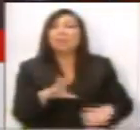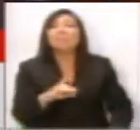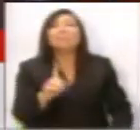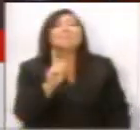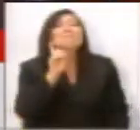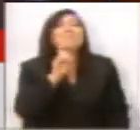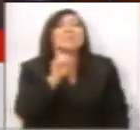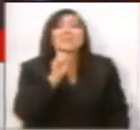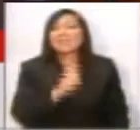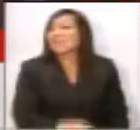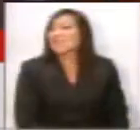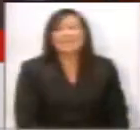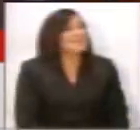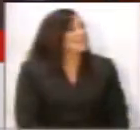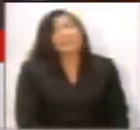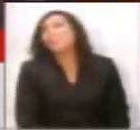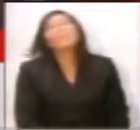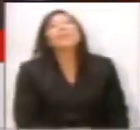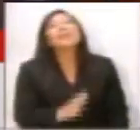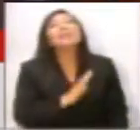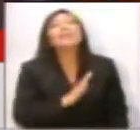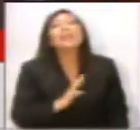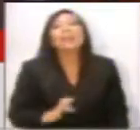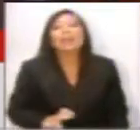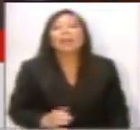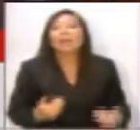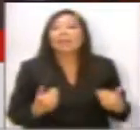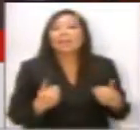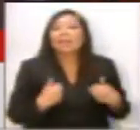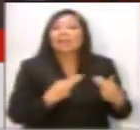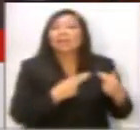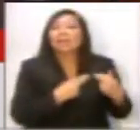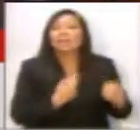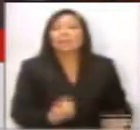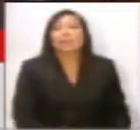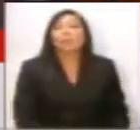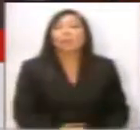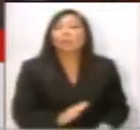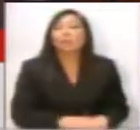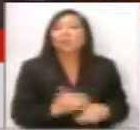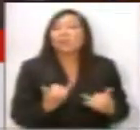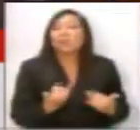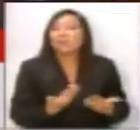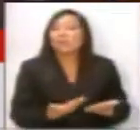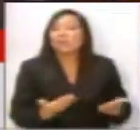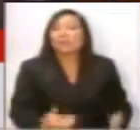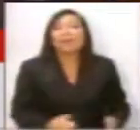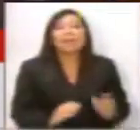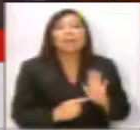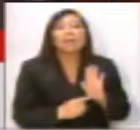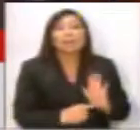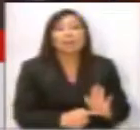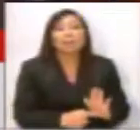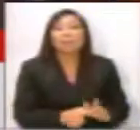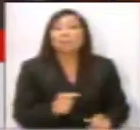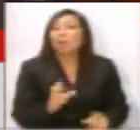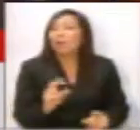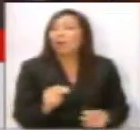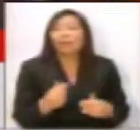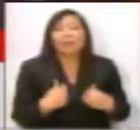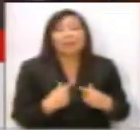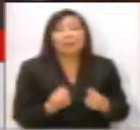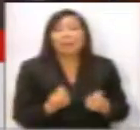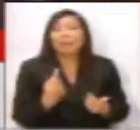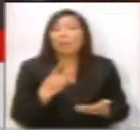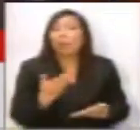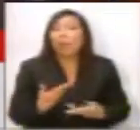Mentira. Entonces es el Estado el que tiene que tomar responsabilidad respecto a estos hechos que demuestran que la gente no tiene